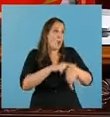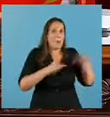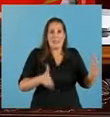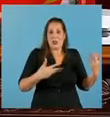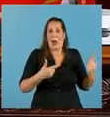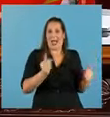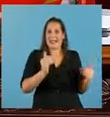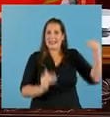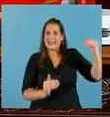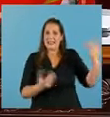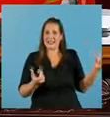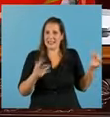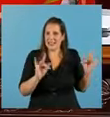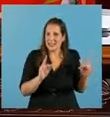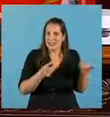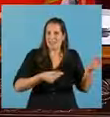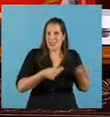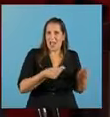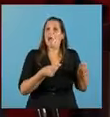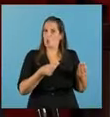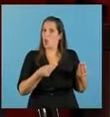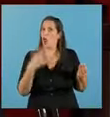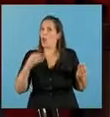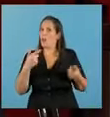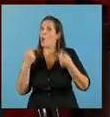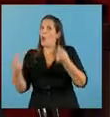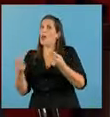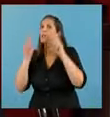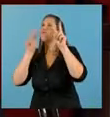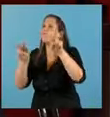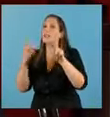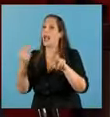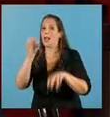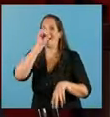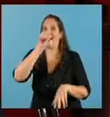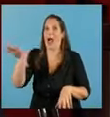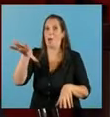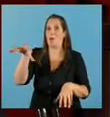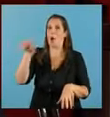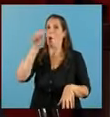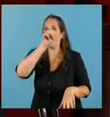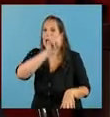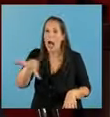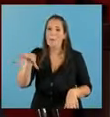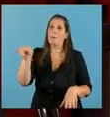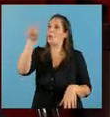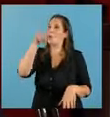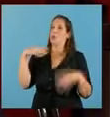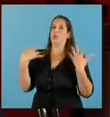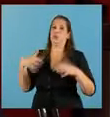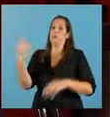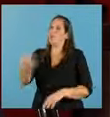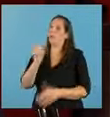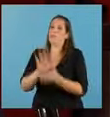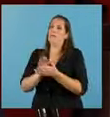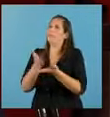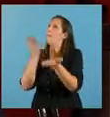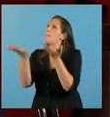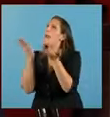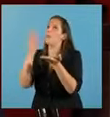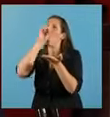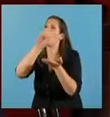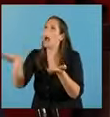el campo debe ser un protagonista importante. Los hemos convocado para que con su esfuerzo colaboren en la lucha